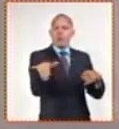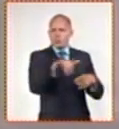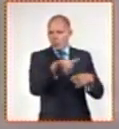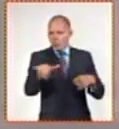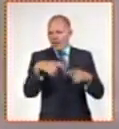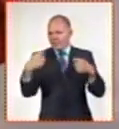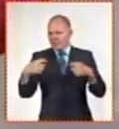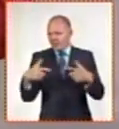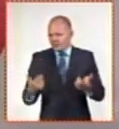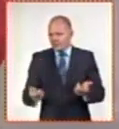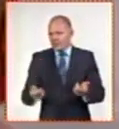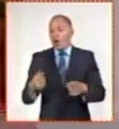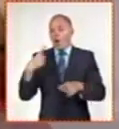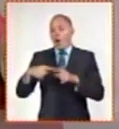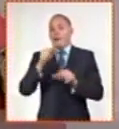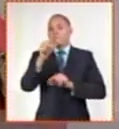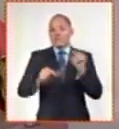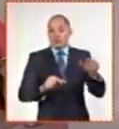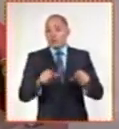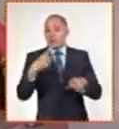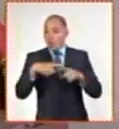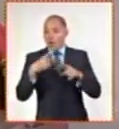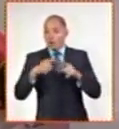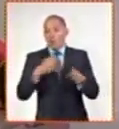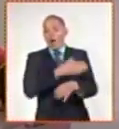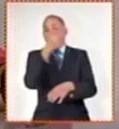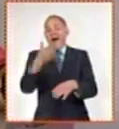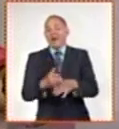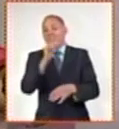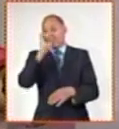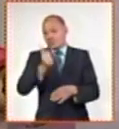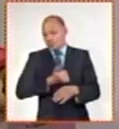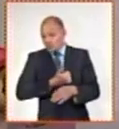supuestamente acusados. Hasta fin de año no estaría